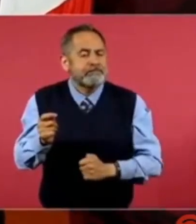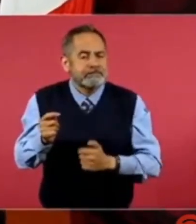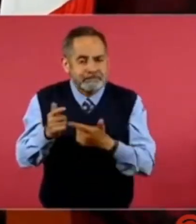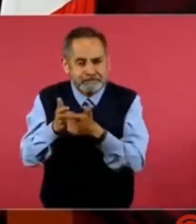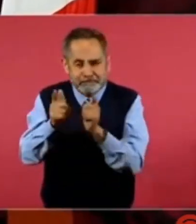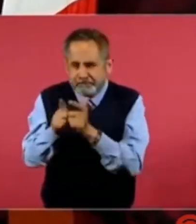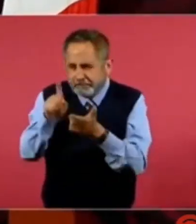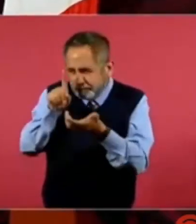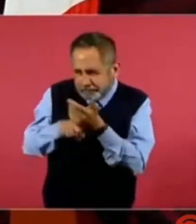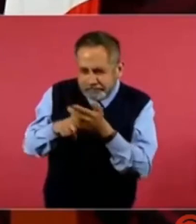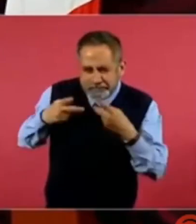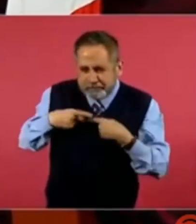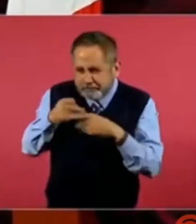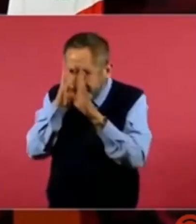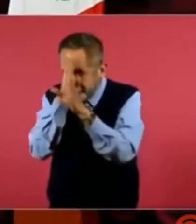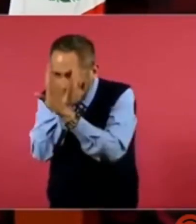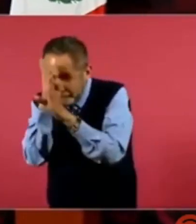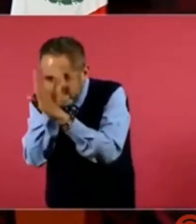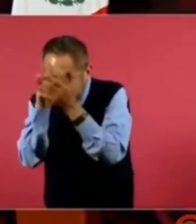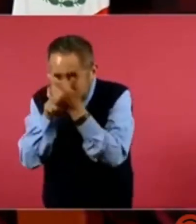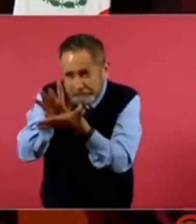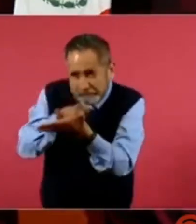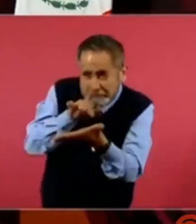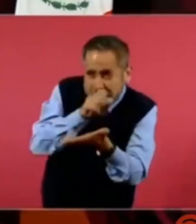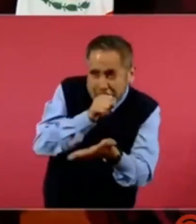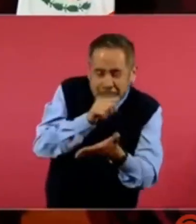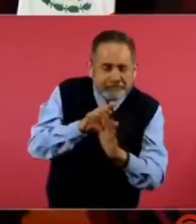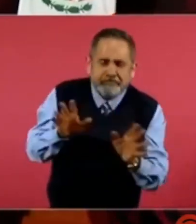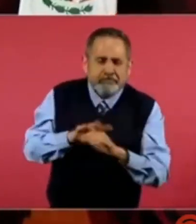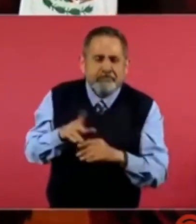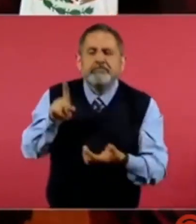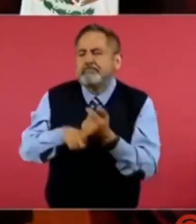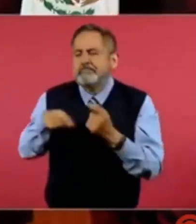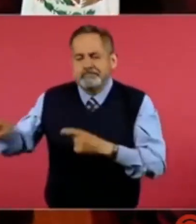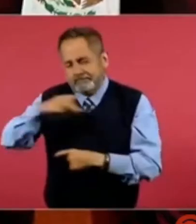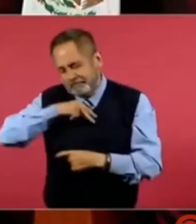gente encargada de espionaje, pero sí de inteligencia.